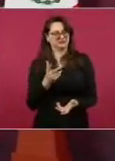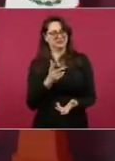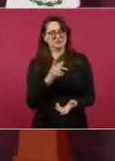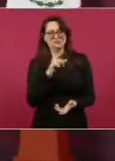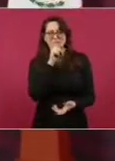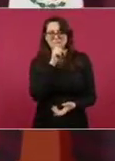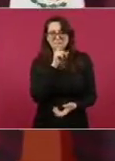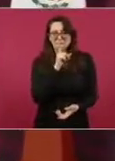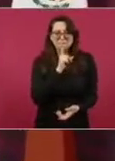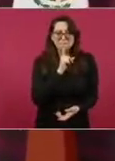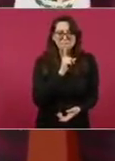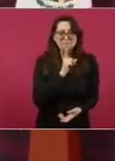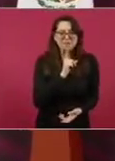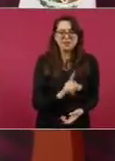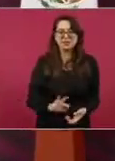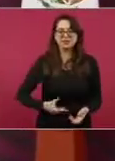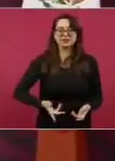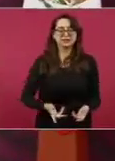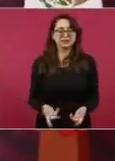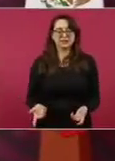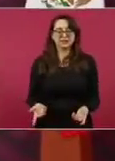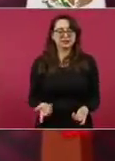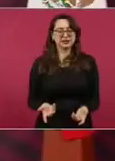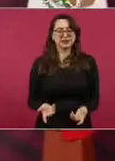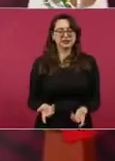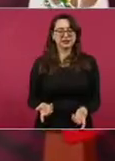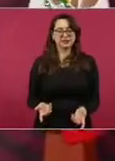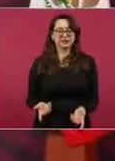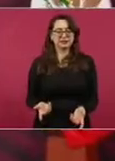Era para estar